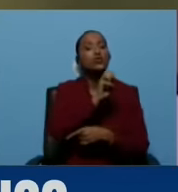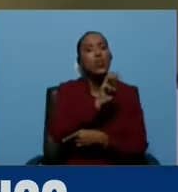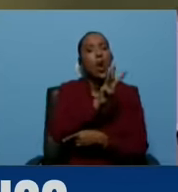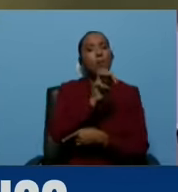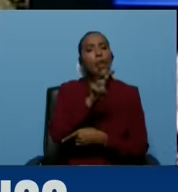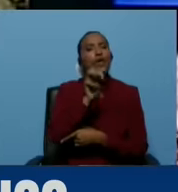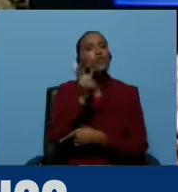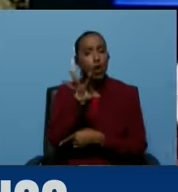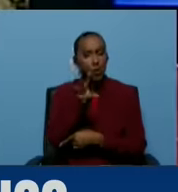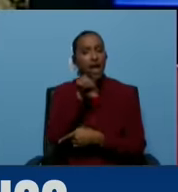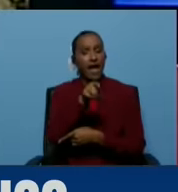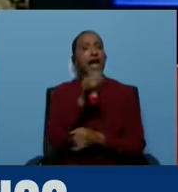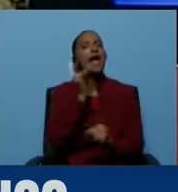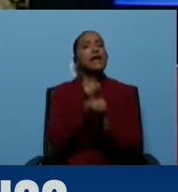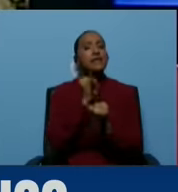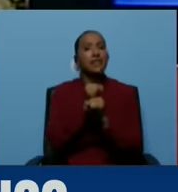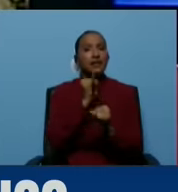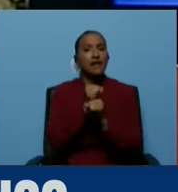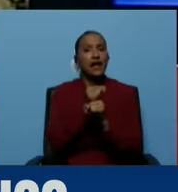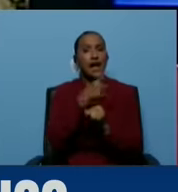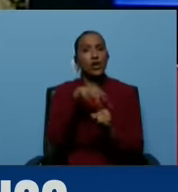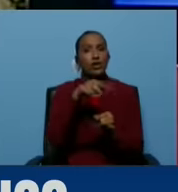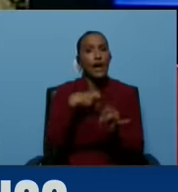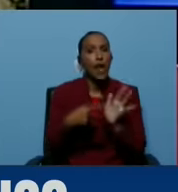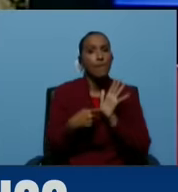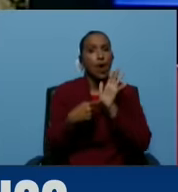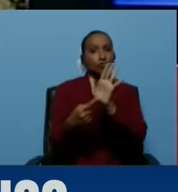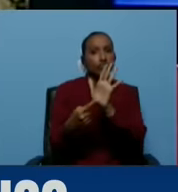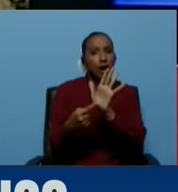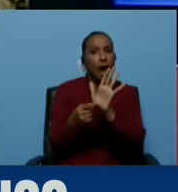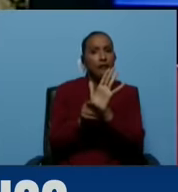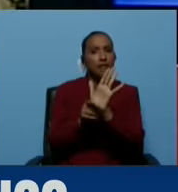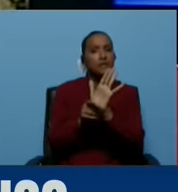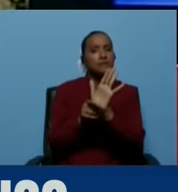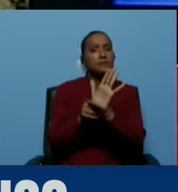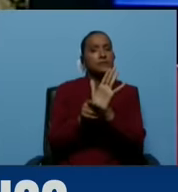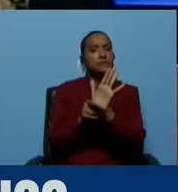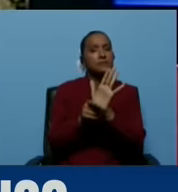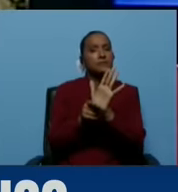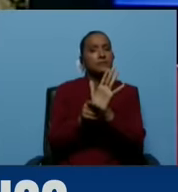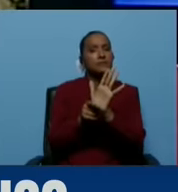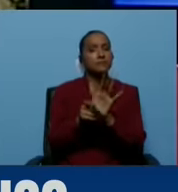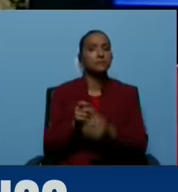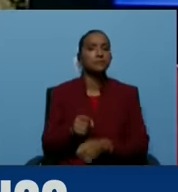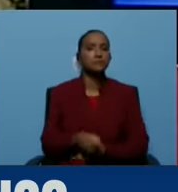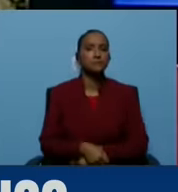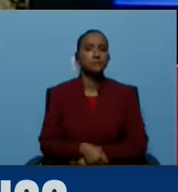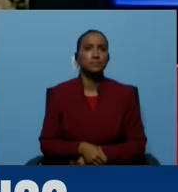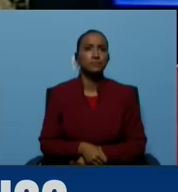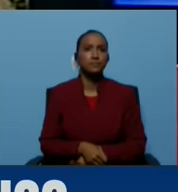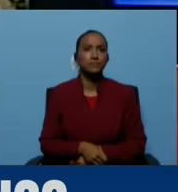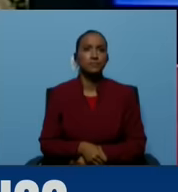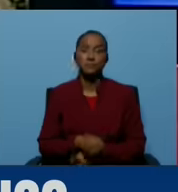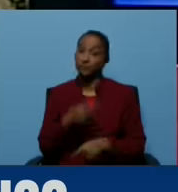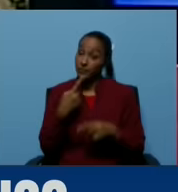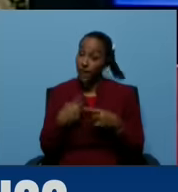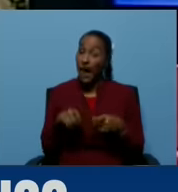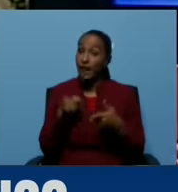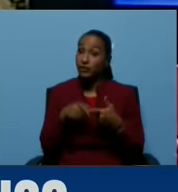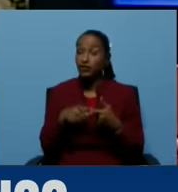que ellos pretenden sustituir por el poder electoral venezolano. Bueno, otra de las